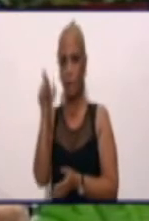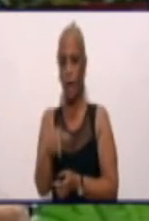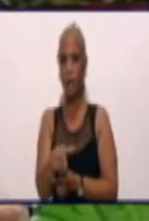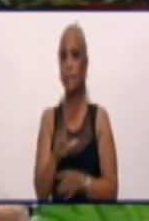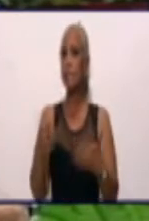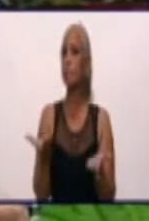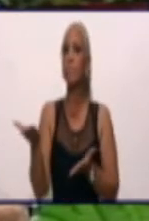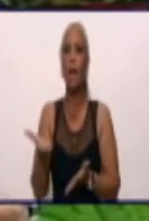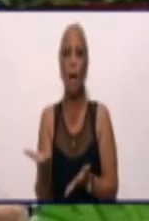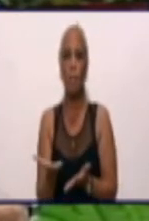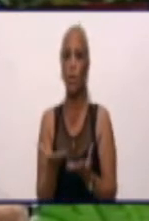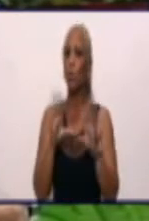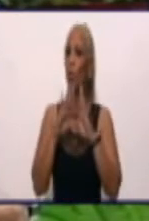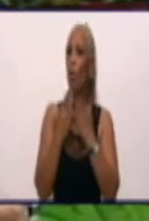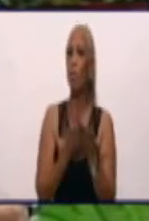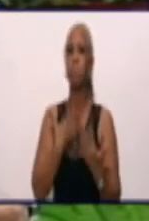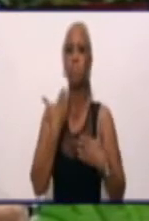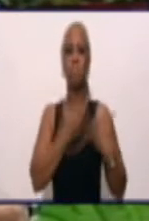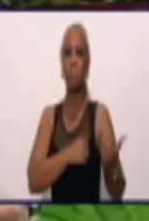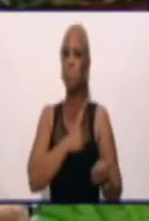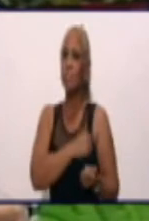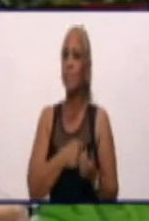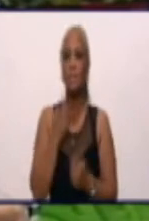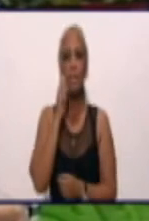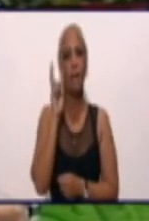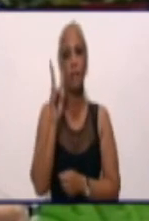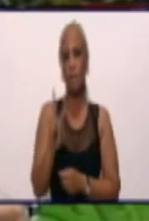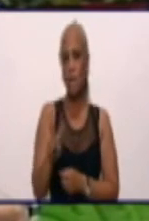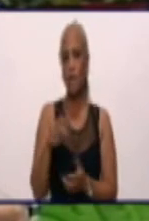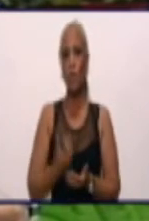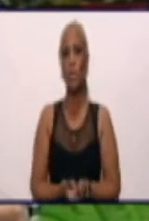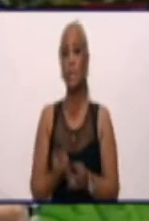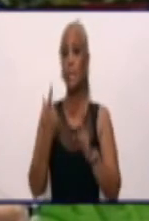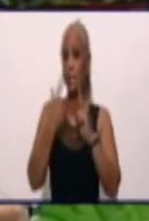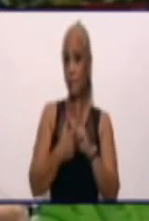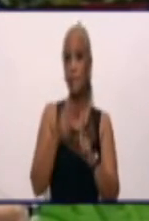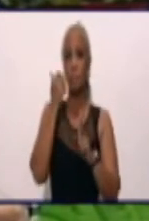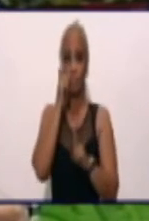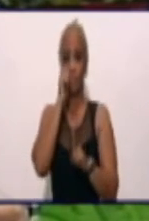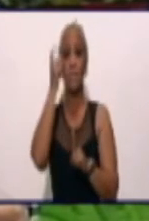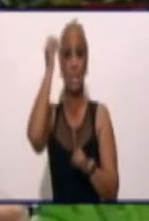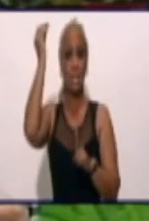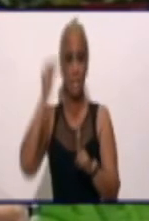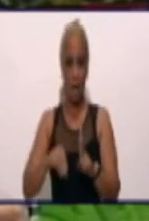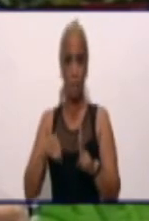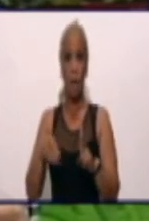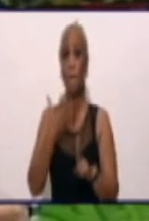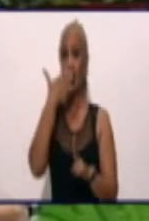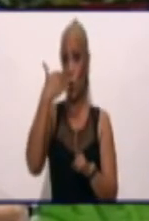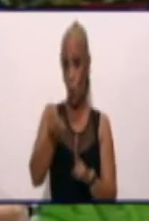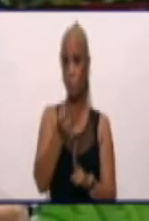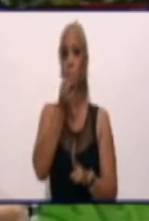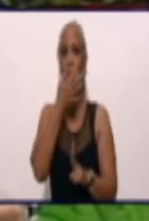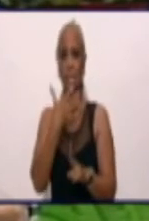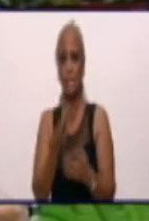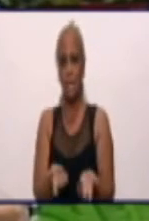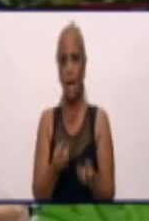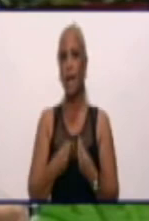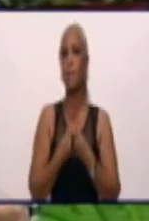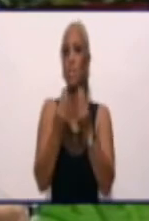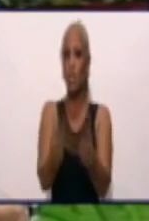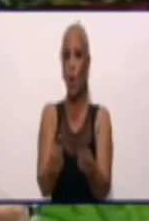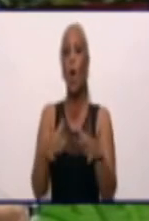Enseguida, con mucha amabilidad y rapidez, se le atendieron y él sabe que la mejor medicina que recibió fue